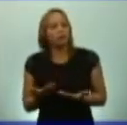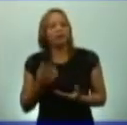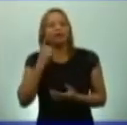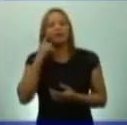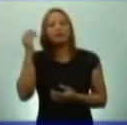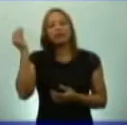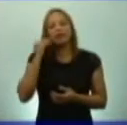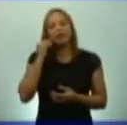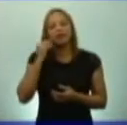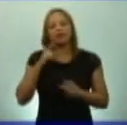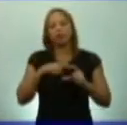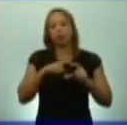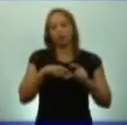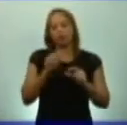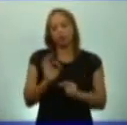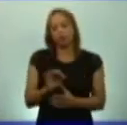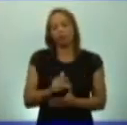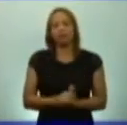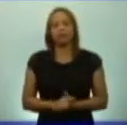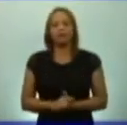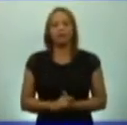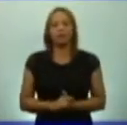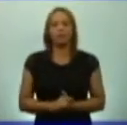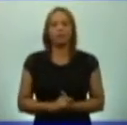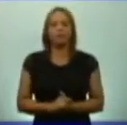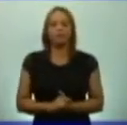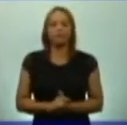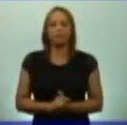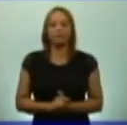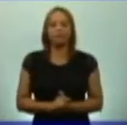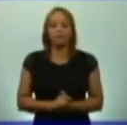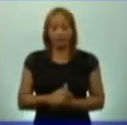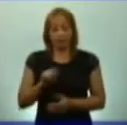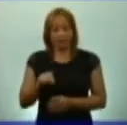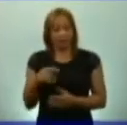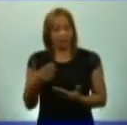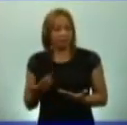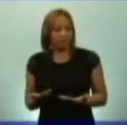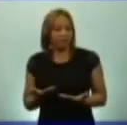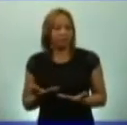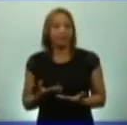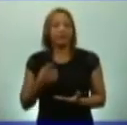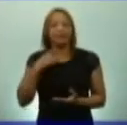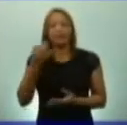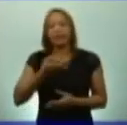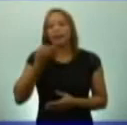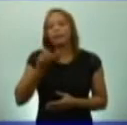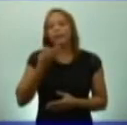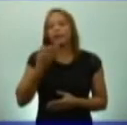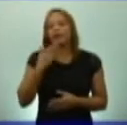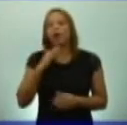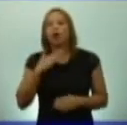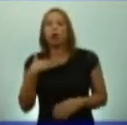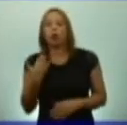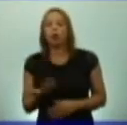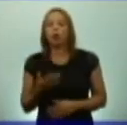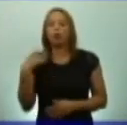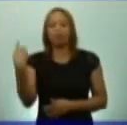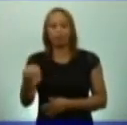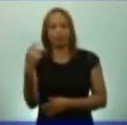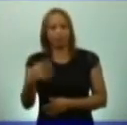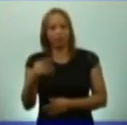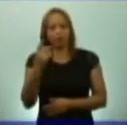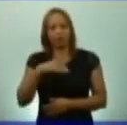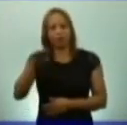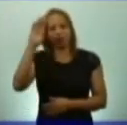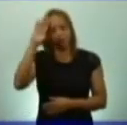conocer sus contenidos. Bueno, en este epígrafe se expone cómo los antiguos explotadores cubanos